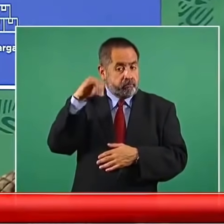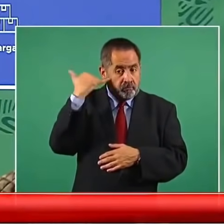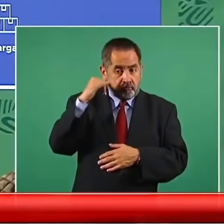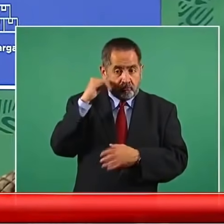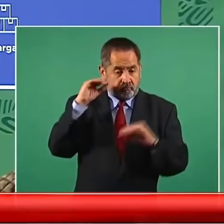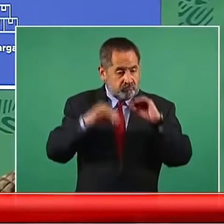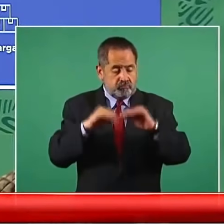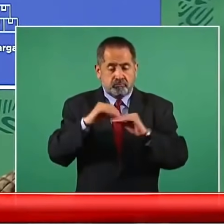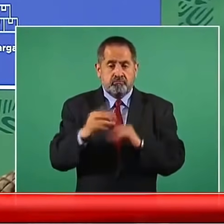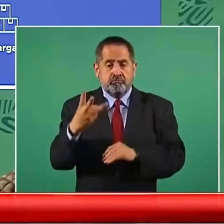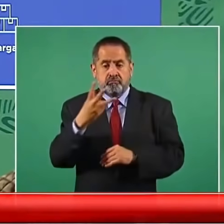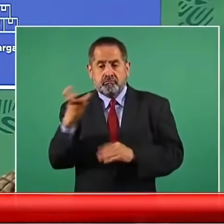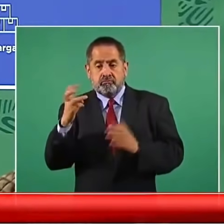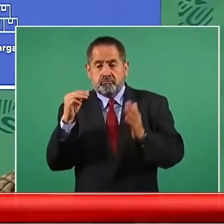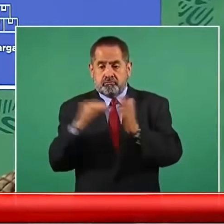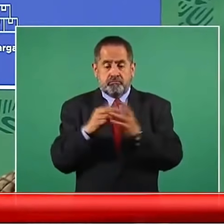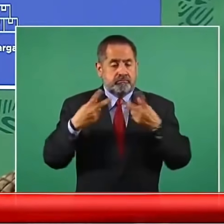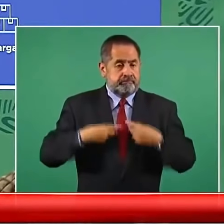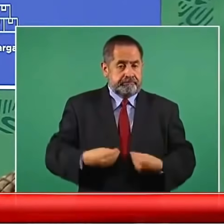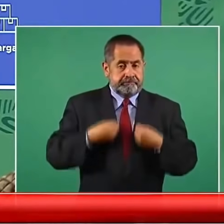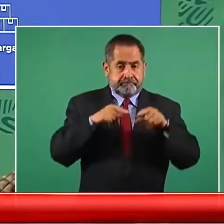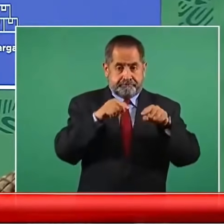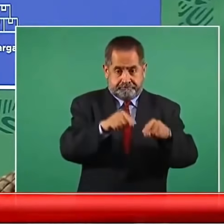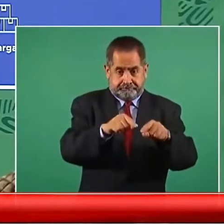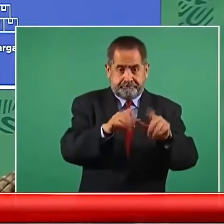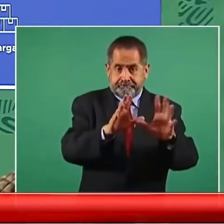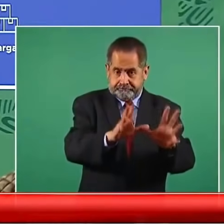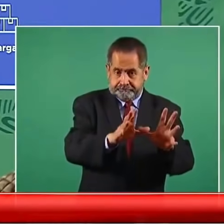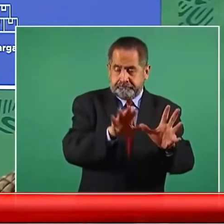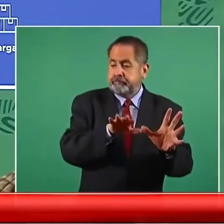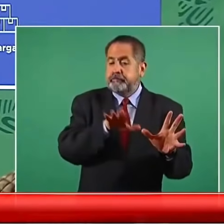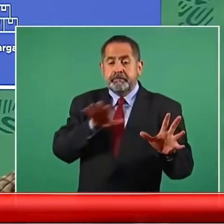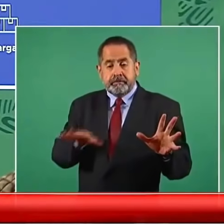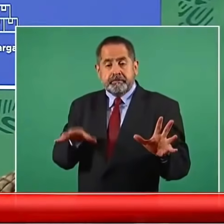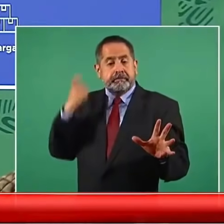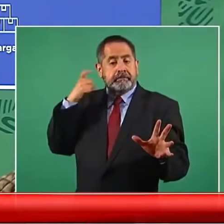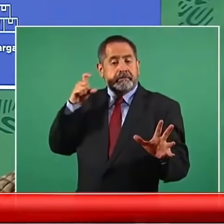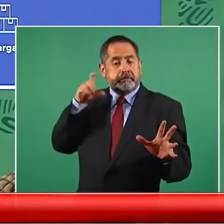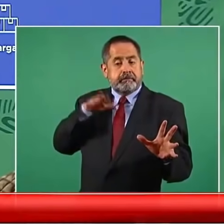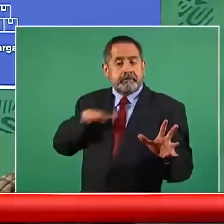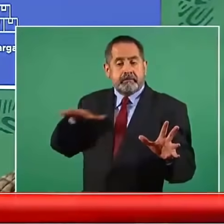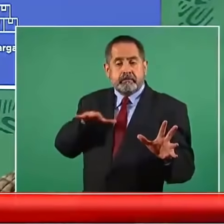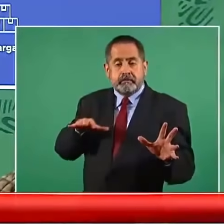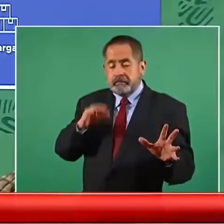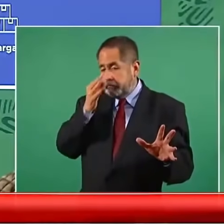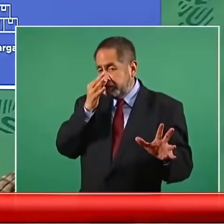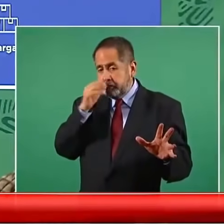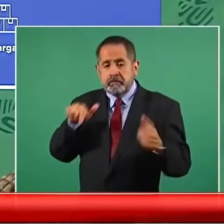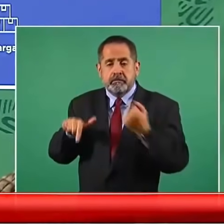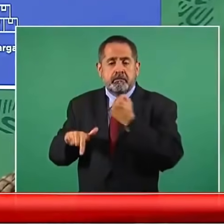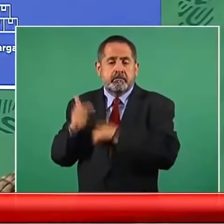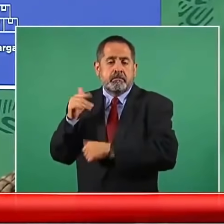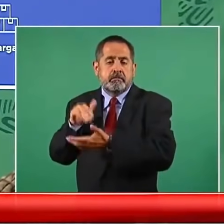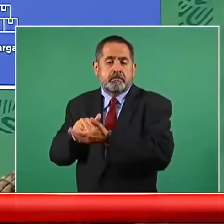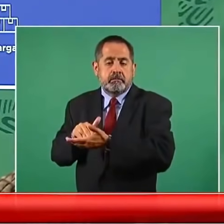300,000 habitantes, aquí habían, en todo lo que hoy es Quintana Roo, 12,000.